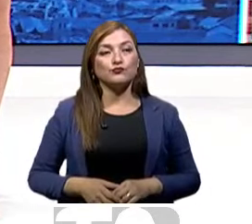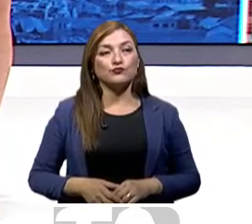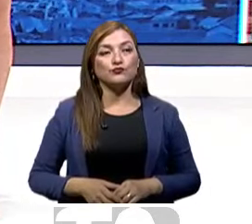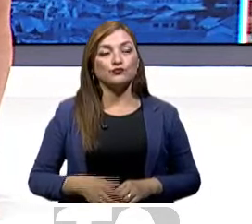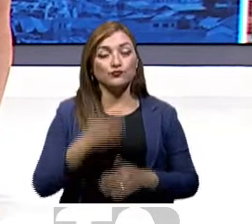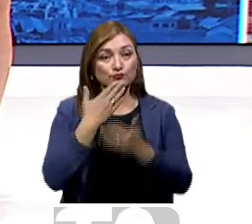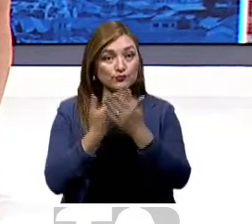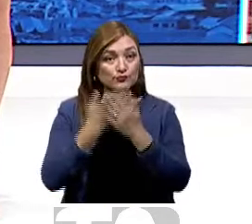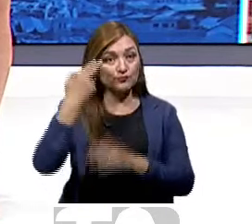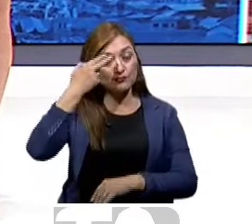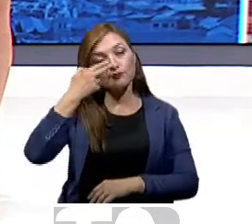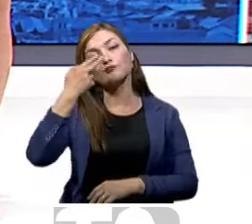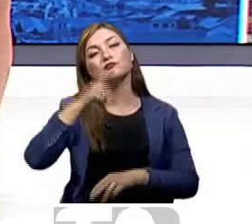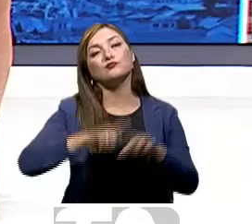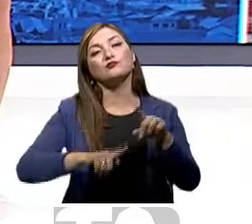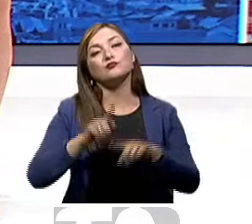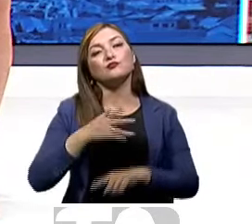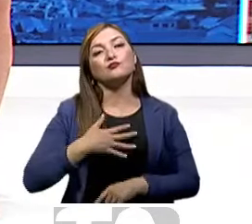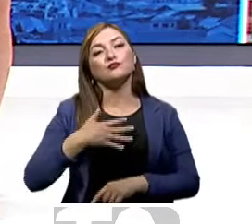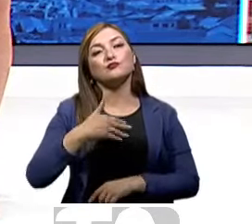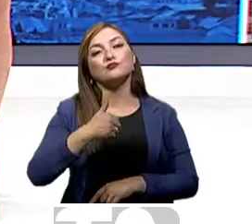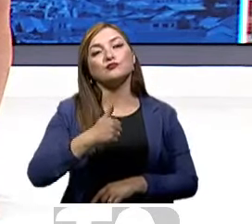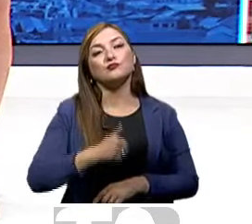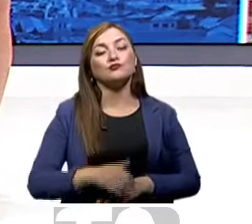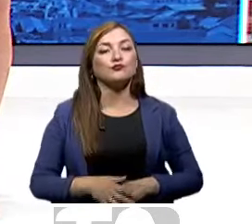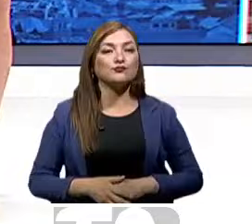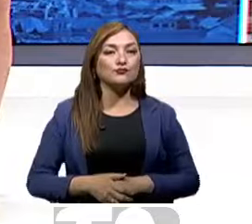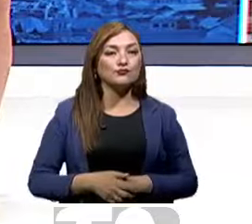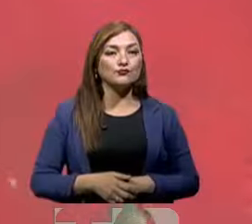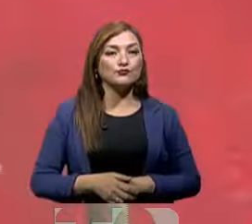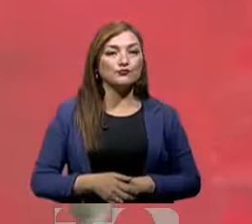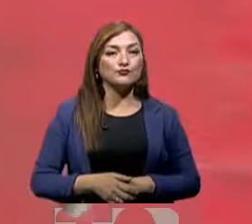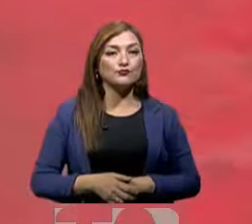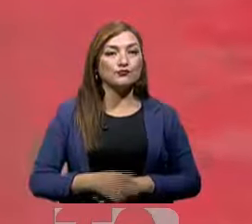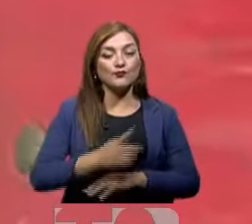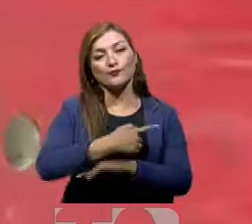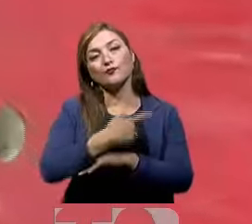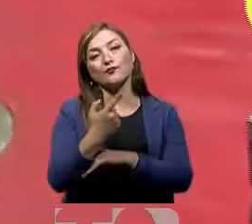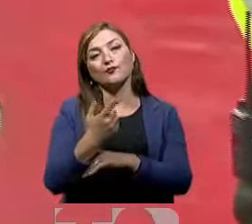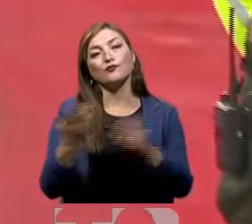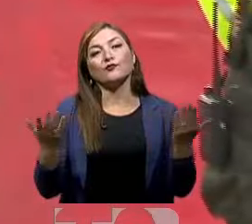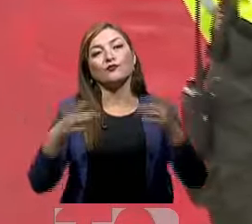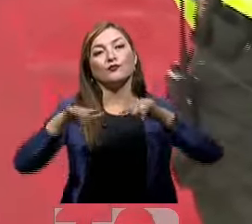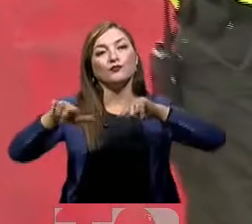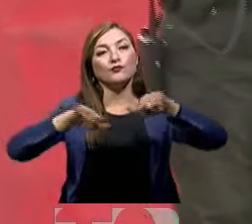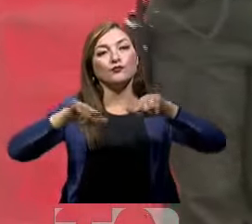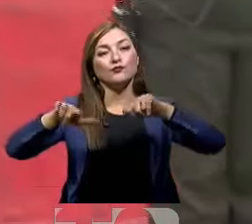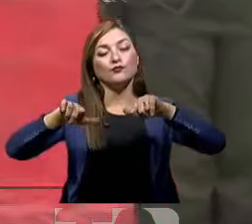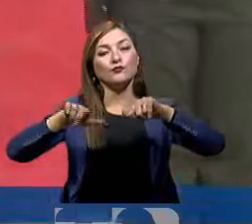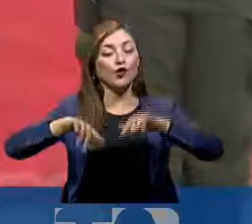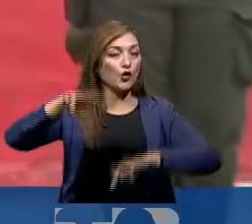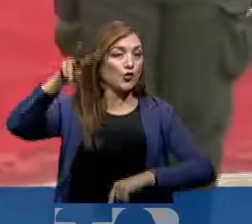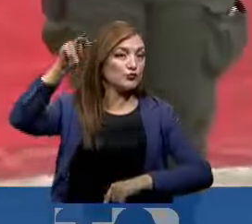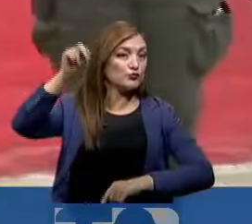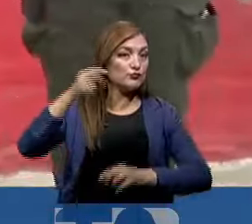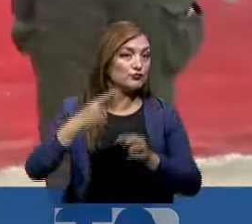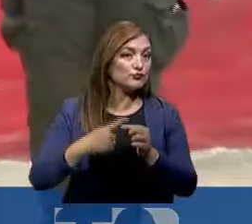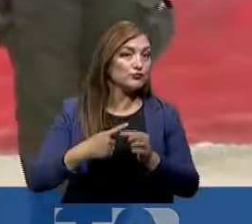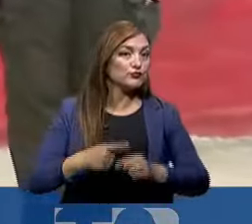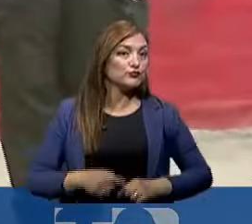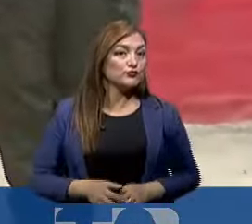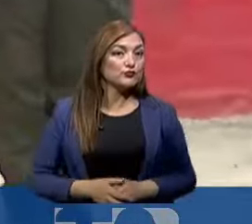Gracias, Helen. Andrea, amigos, ¿qué tal? Buenos días. Así es, hace pocos días nada más estuvimos acá en el sector de Ponciano, ubicado en el norte de la